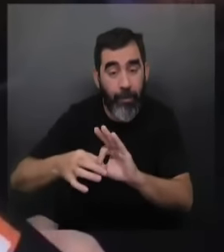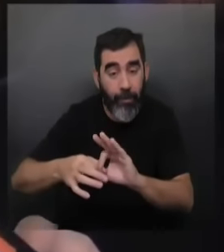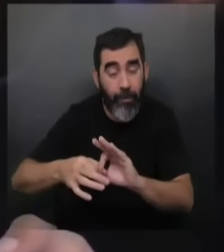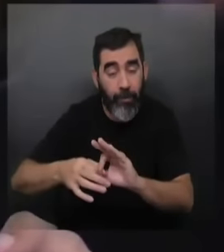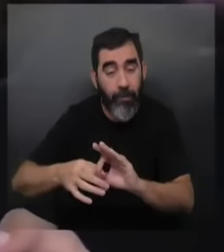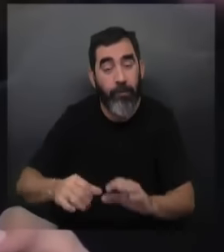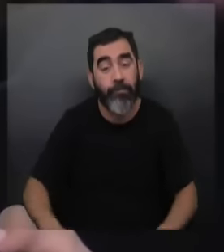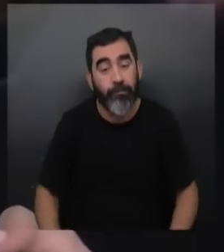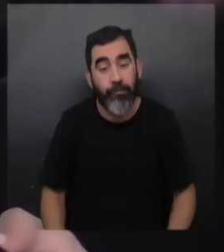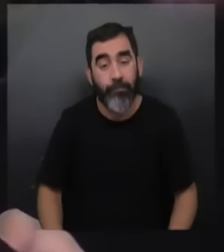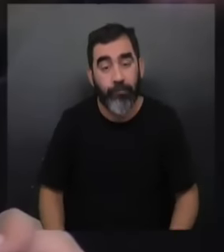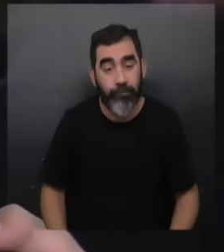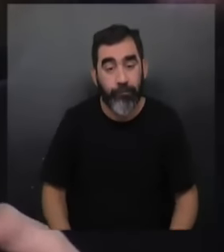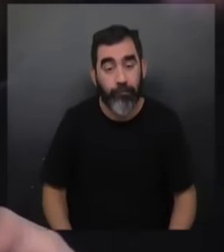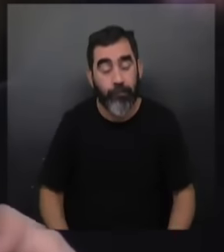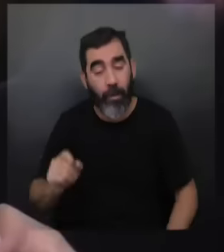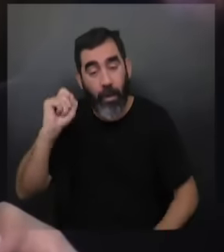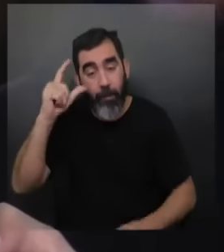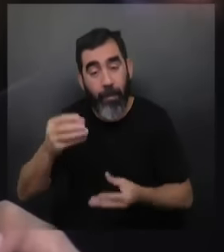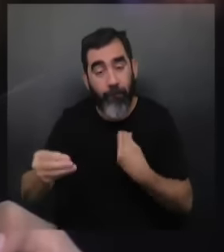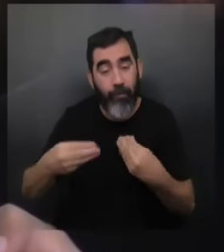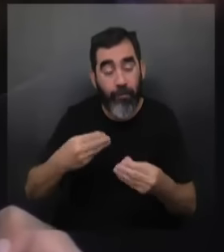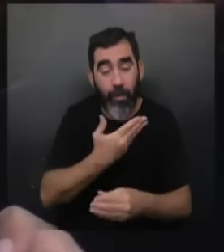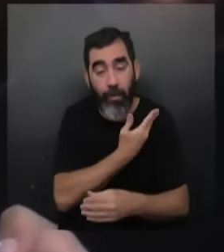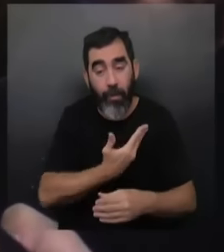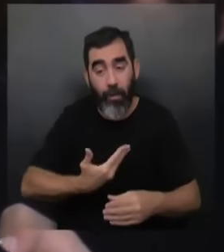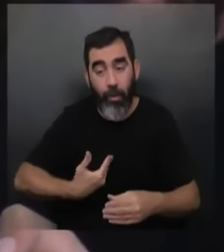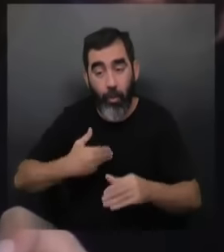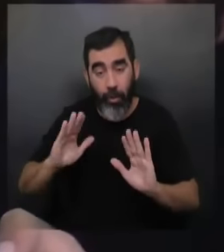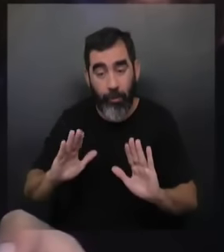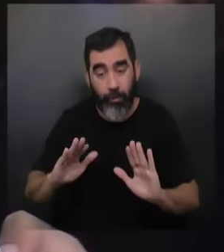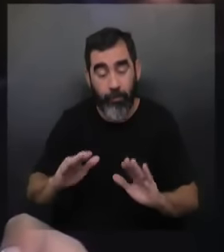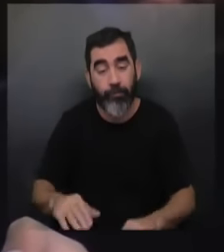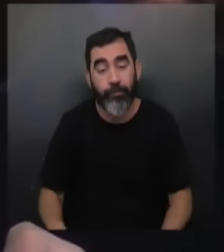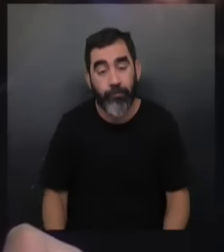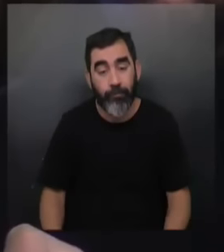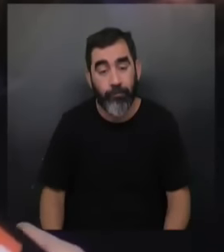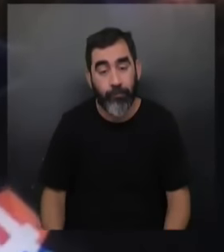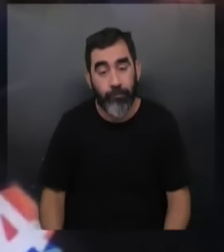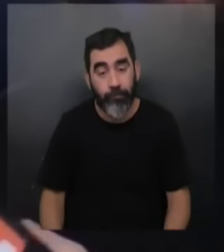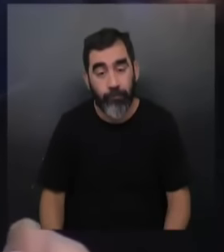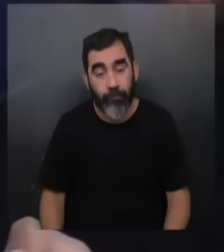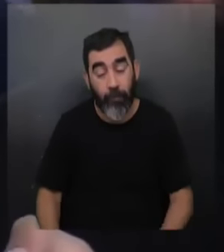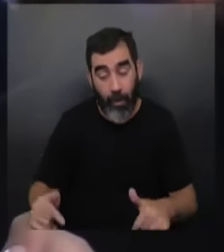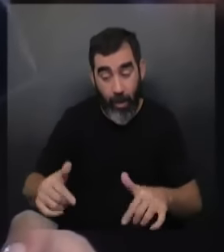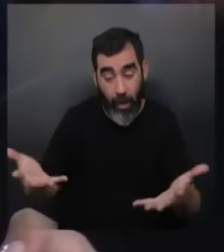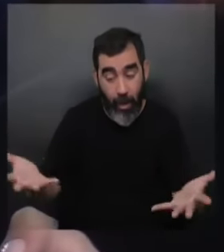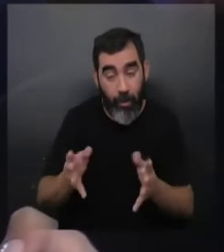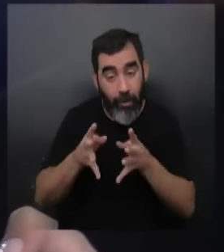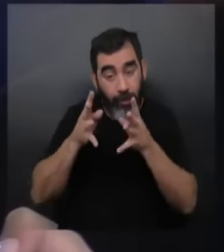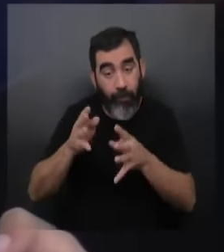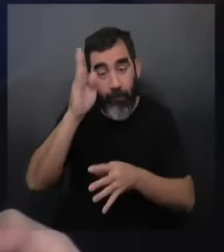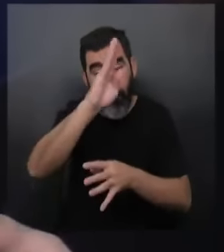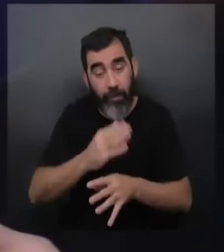capacidad y flexibilidad de los gobiernos para entender fundamentalmente hoy el desafío es que